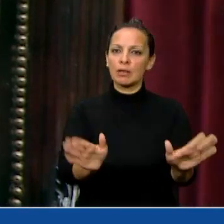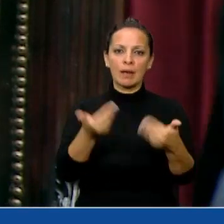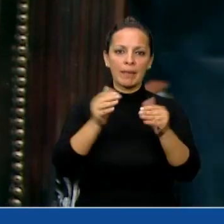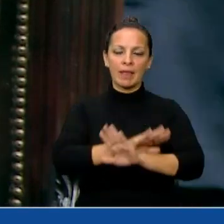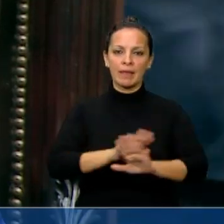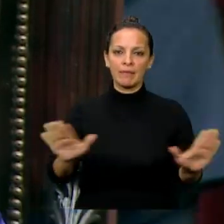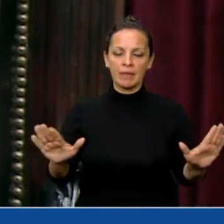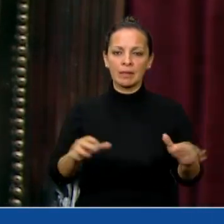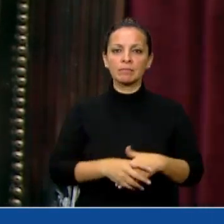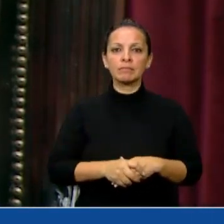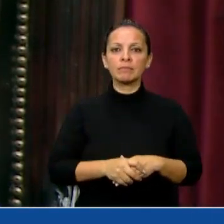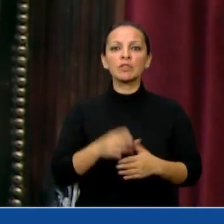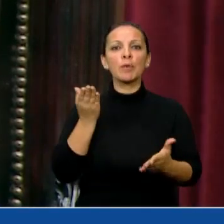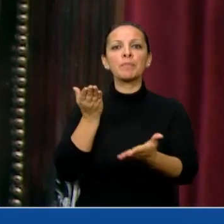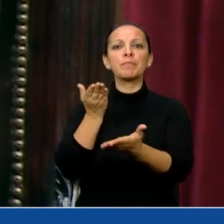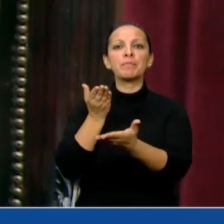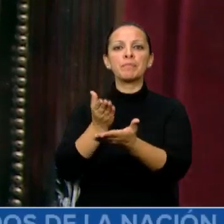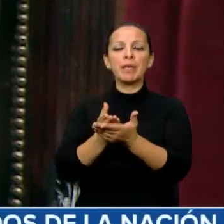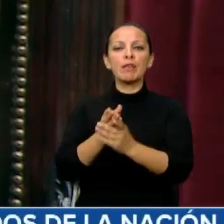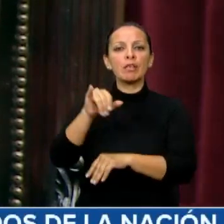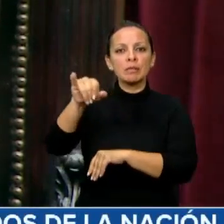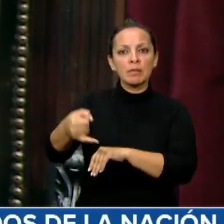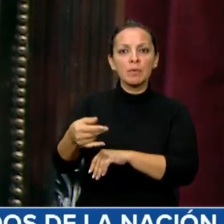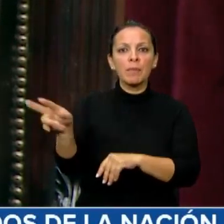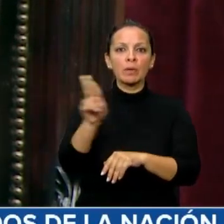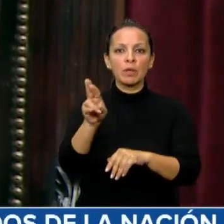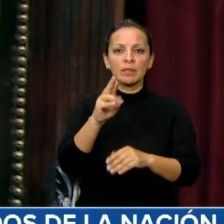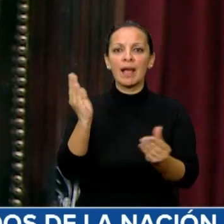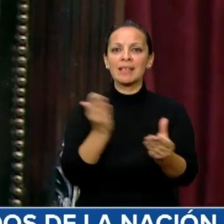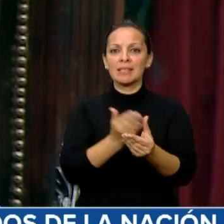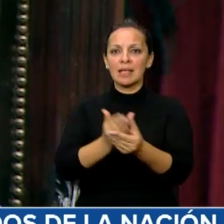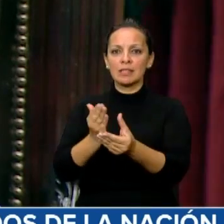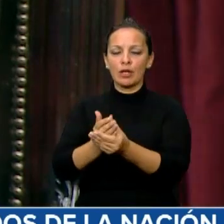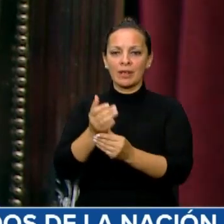Presidencia solicita el asentimiento de la Honorable Cámara para autorizar las inserciones